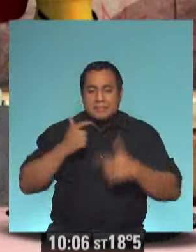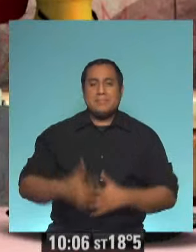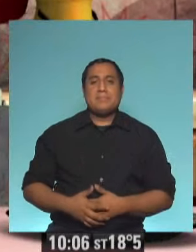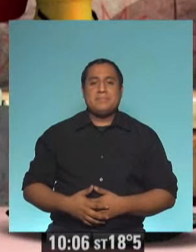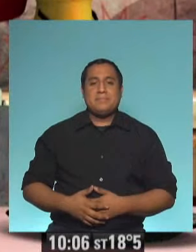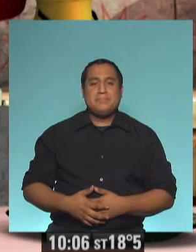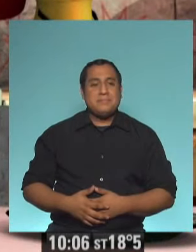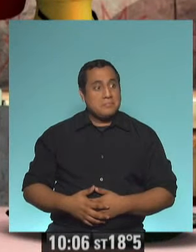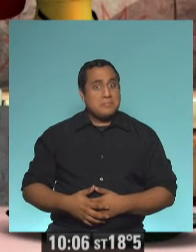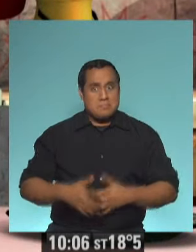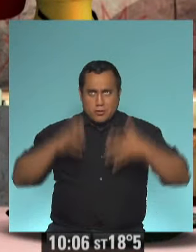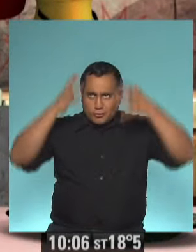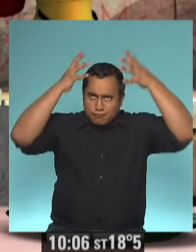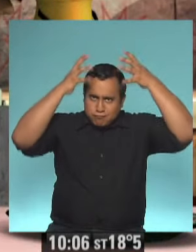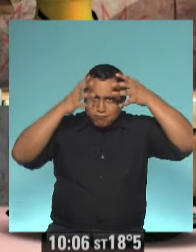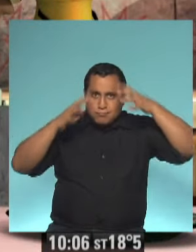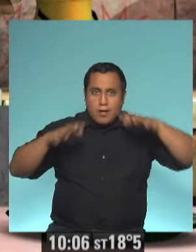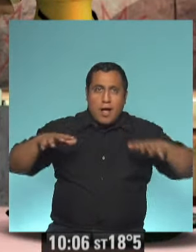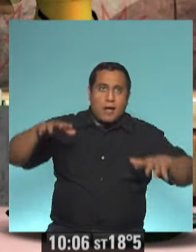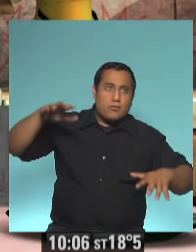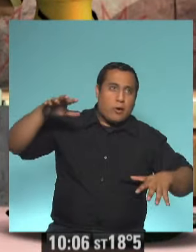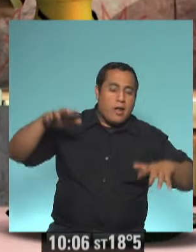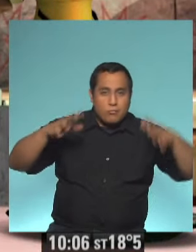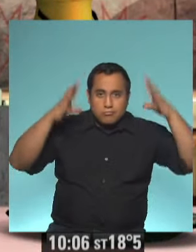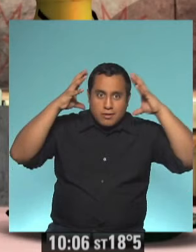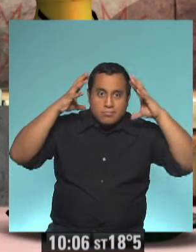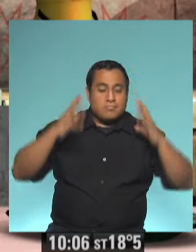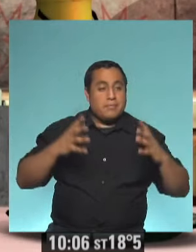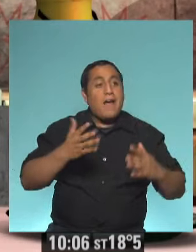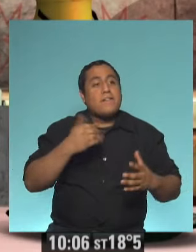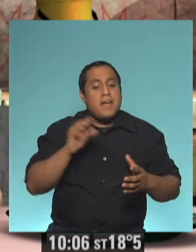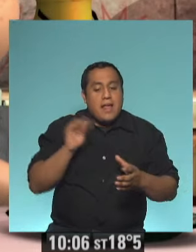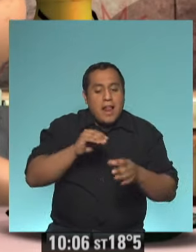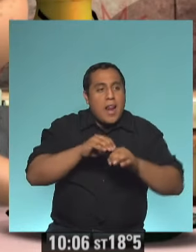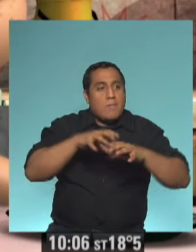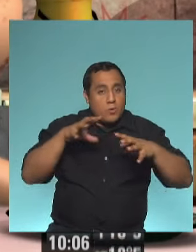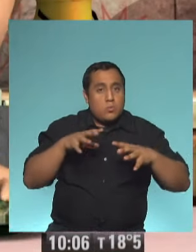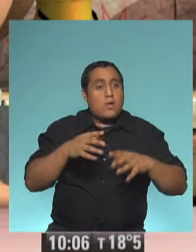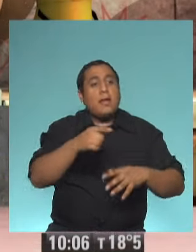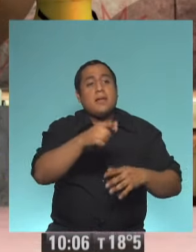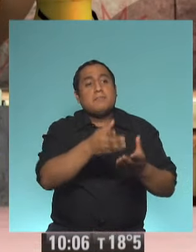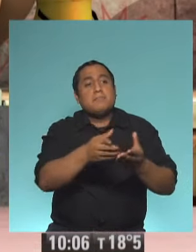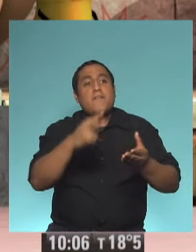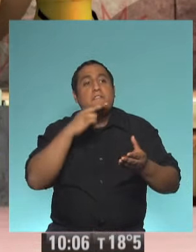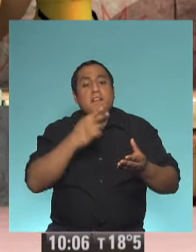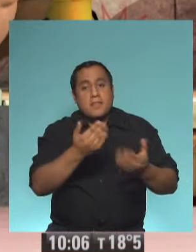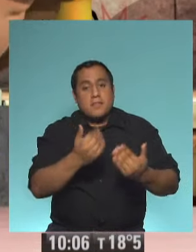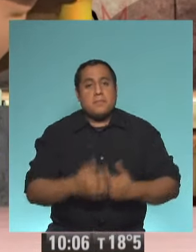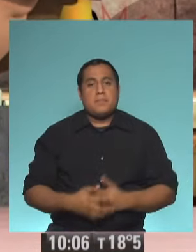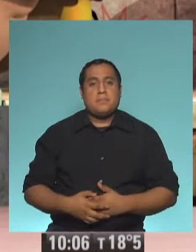Eso parece un casco de astronauta. ¿Me alcanzás la levadura? Está en ese platito verde. Toma.